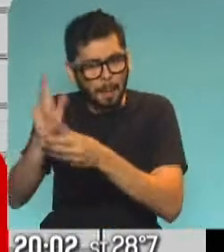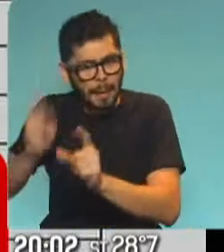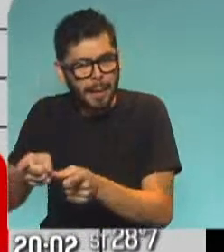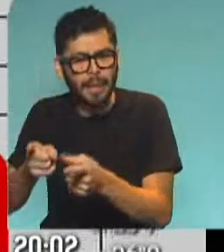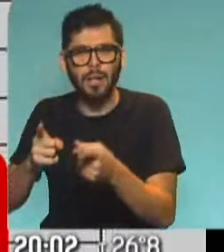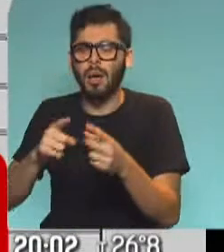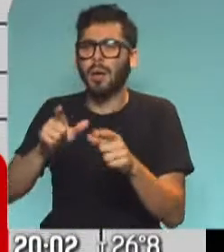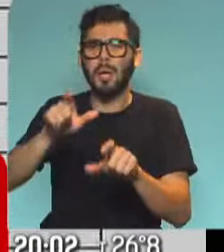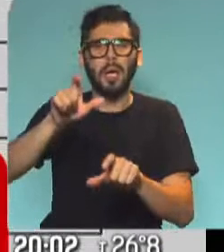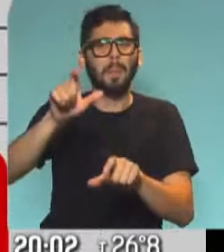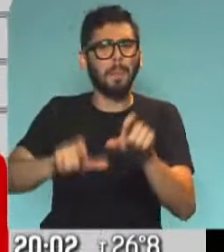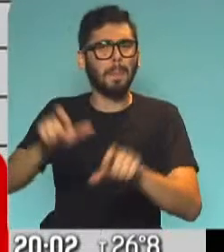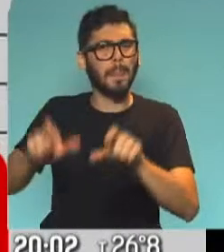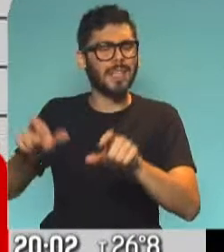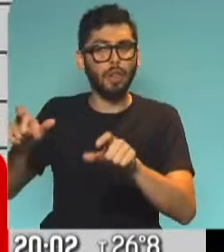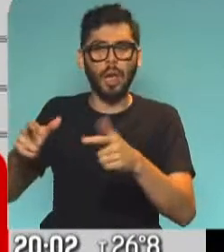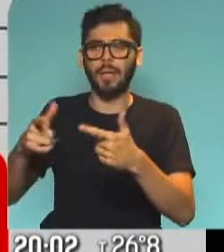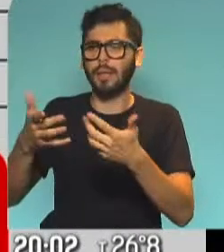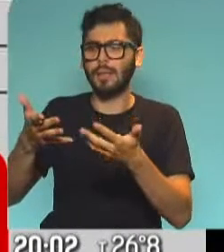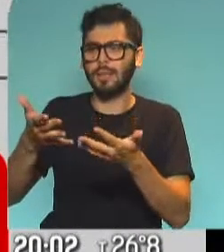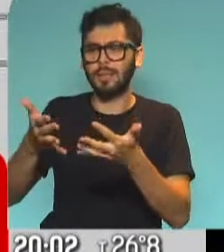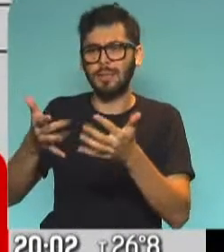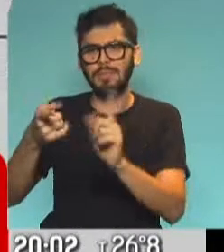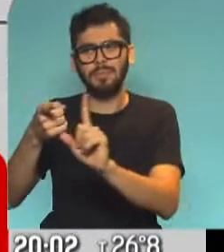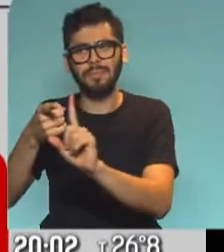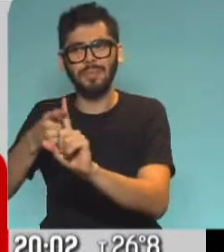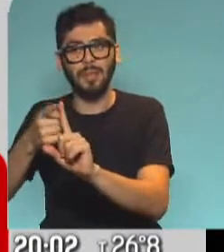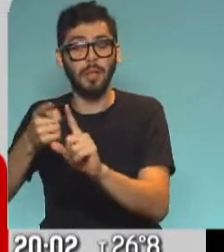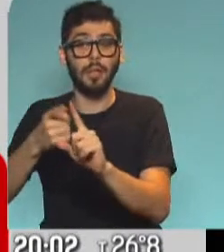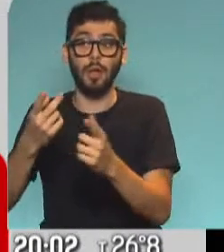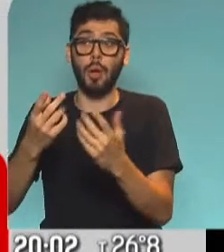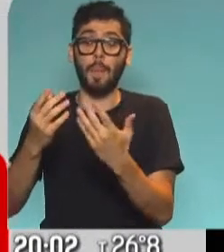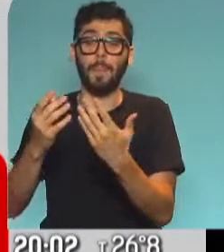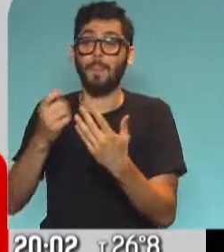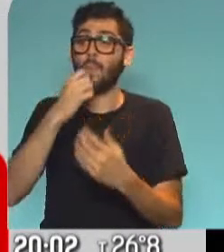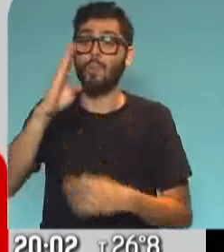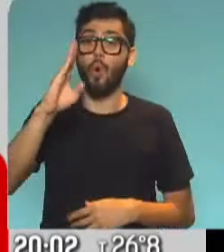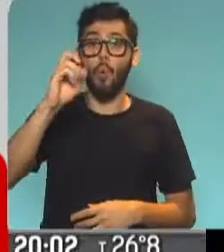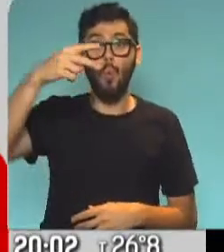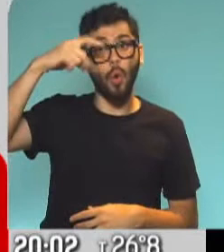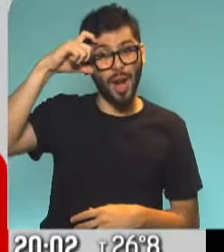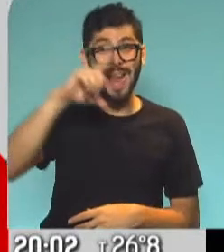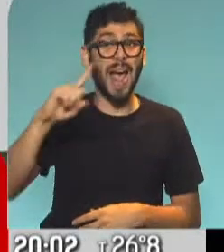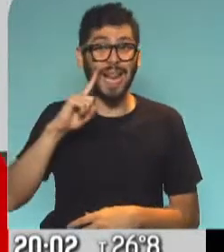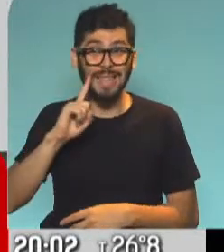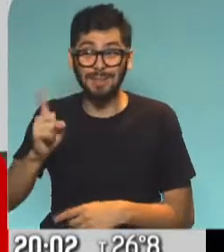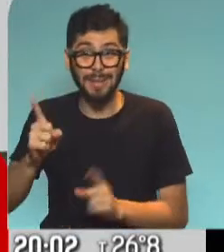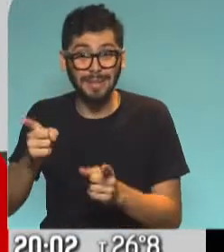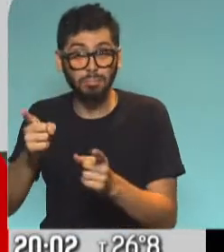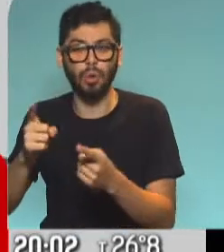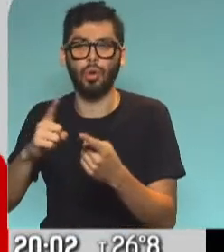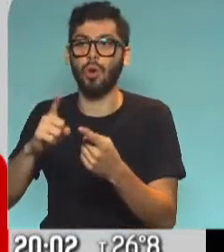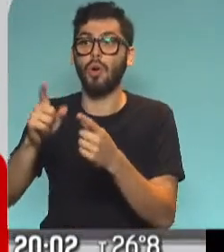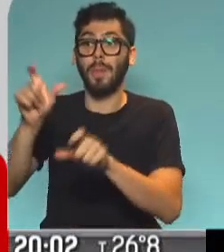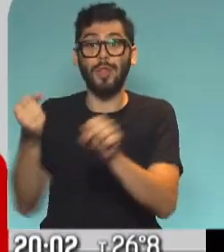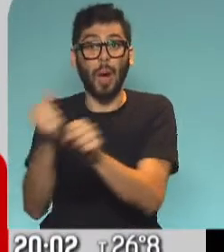personas cercanas a quien fuera el jefe de gabinete del Ministerio de Salud, Lisandro Bonelli mismo, y aquellos